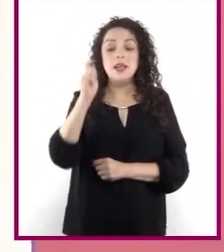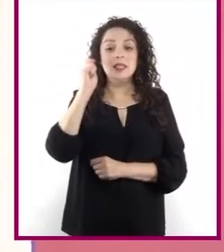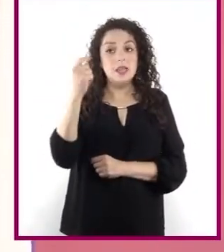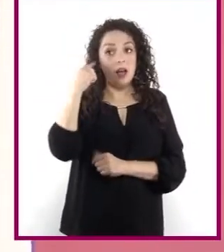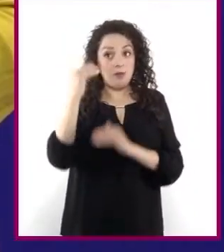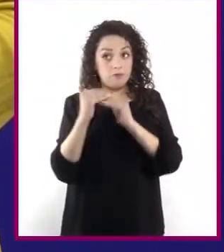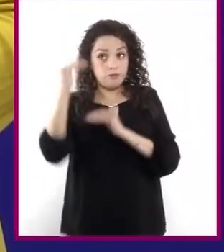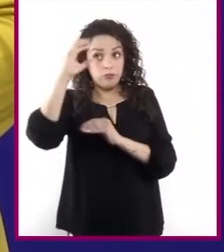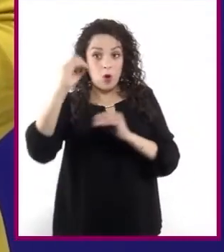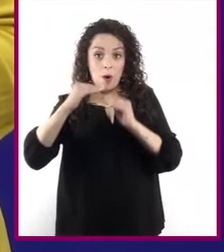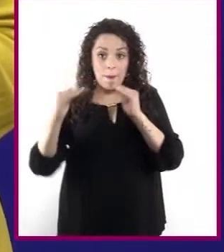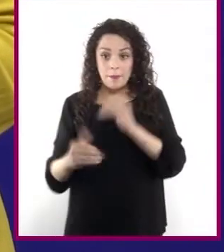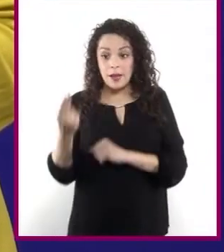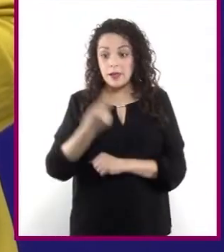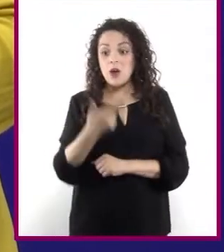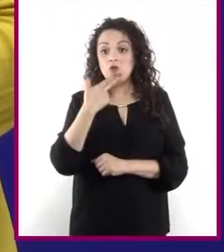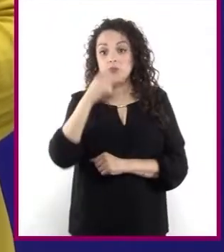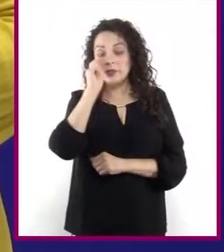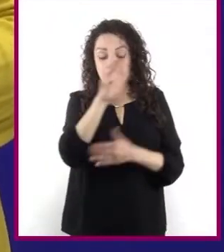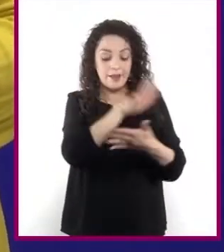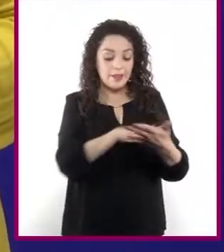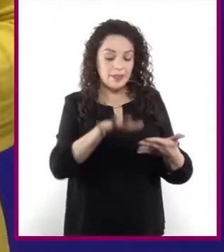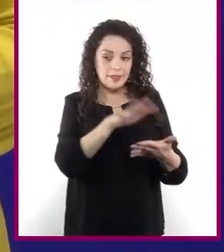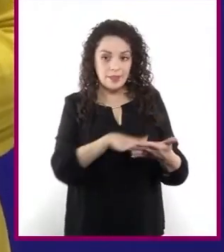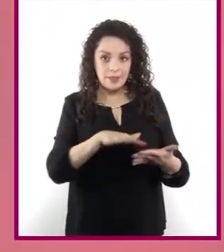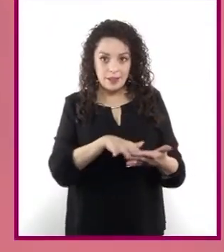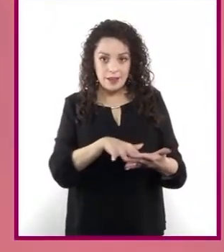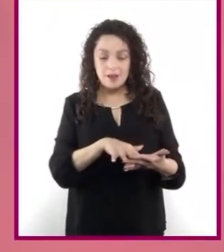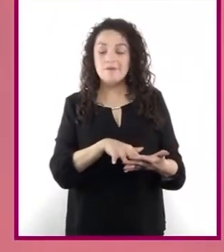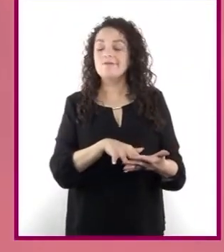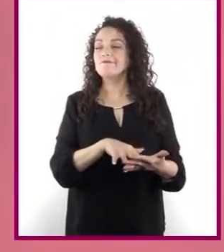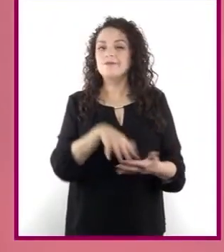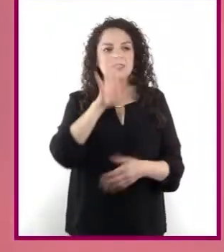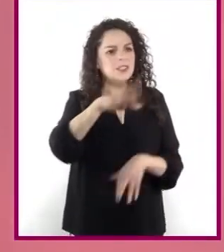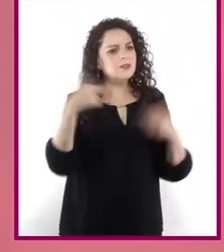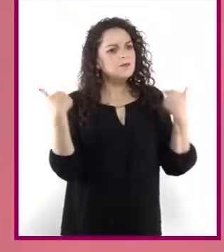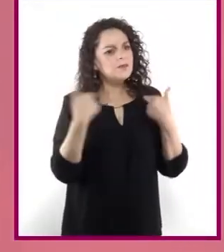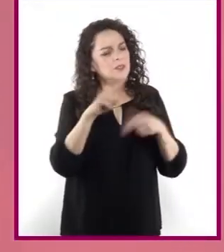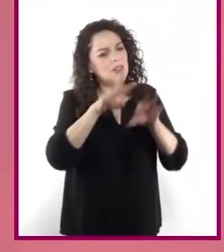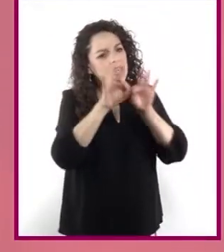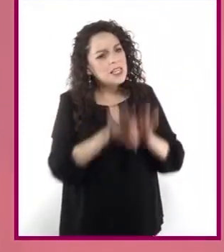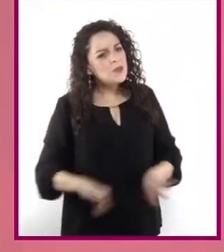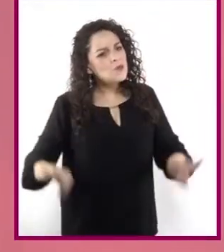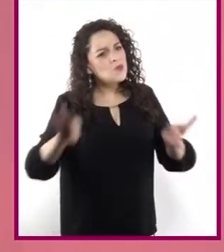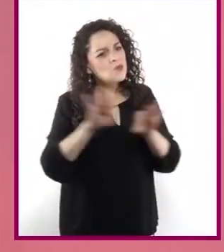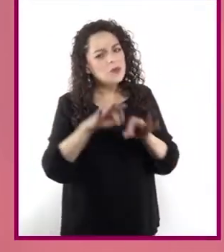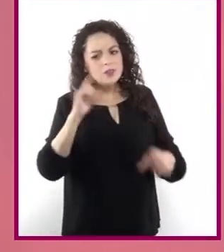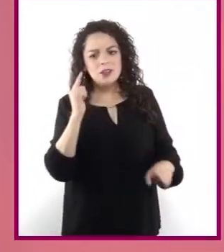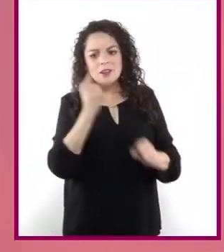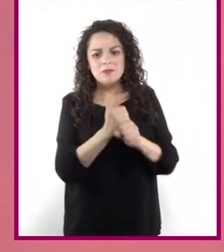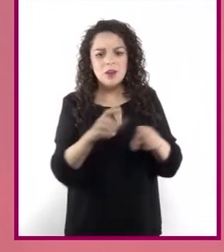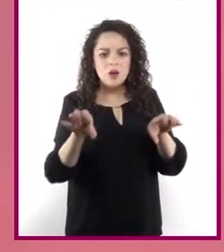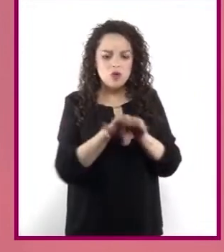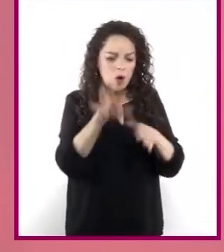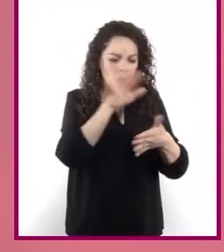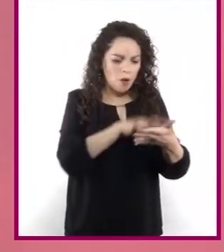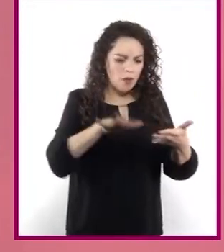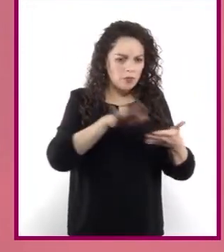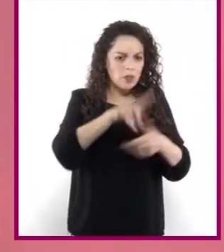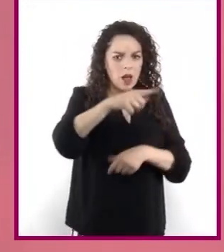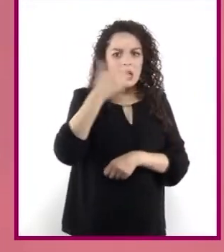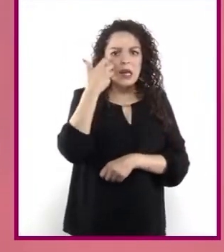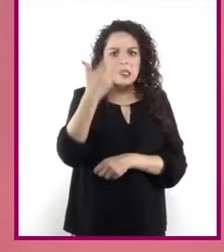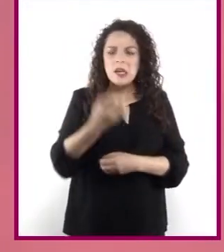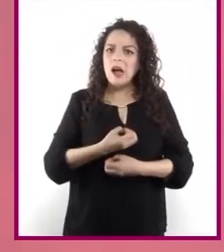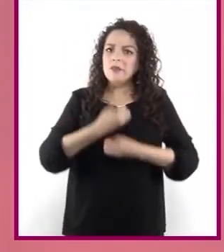un texto. Profesora, qué importante es identificar el tipo de texto que pretendemos